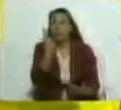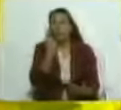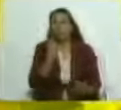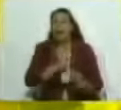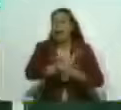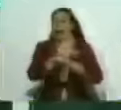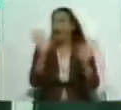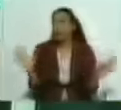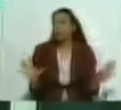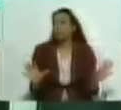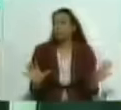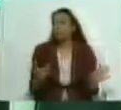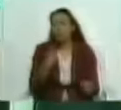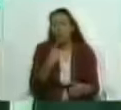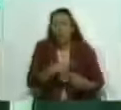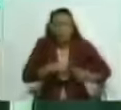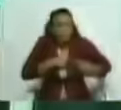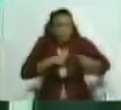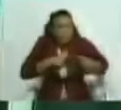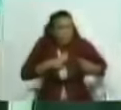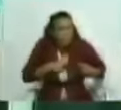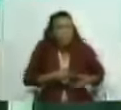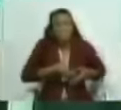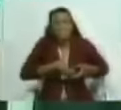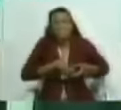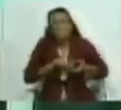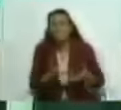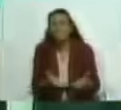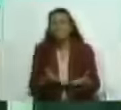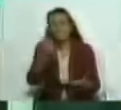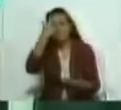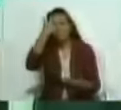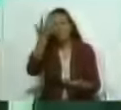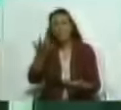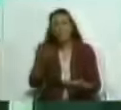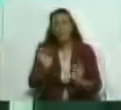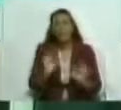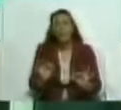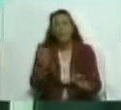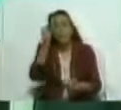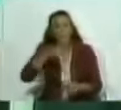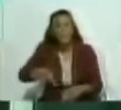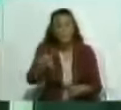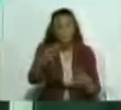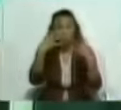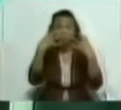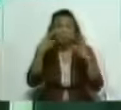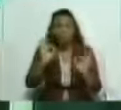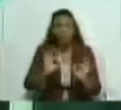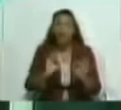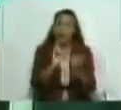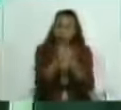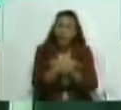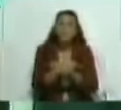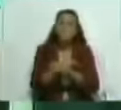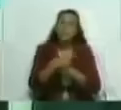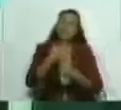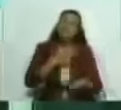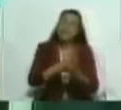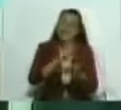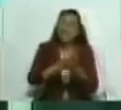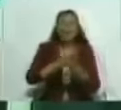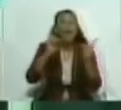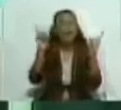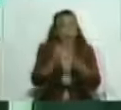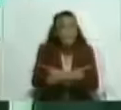esto. Vengo a hablar desde el corazón para la razón. Vengo a decirle a Venezuela que puede haber un cambio con tranquilidad, que